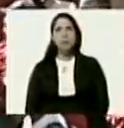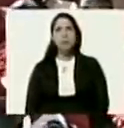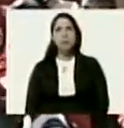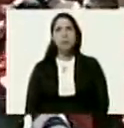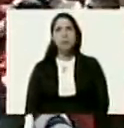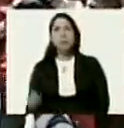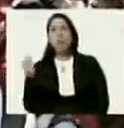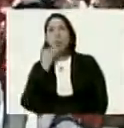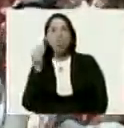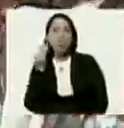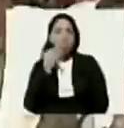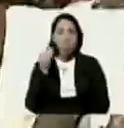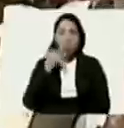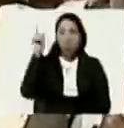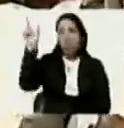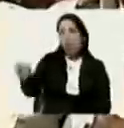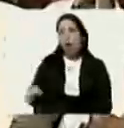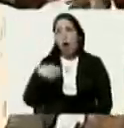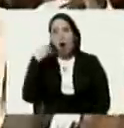¡Muchacho pavodo!